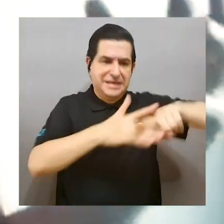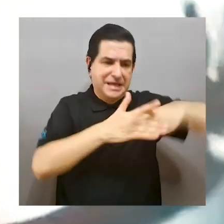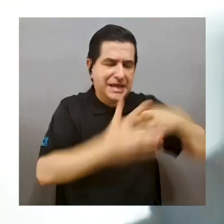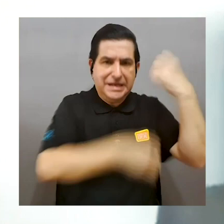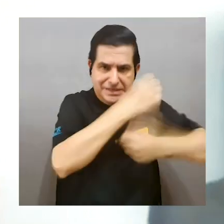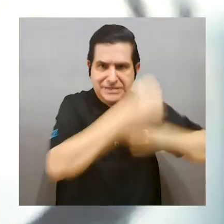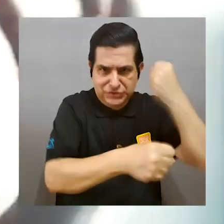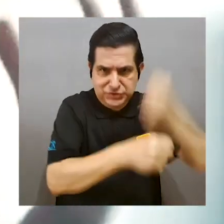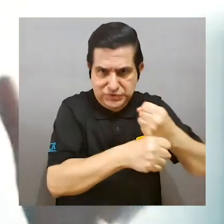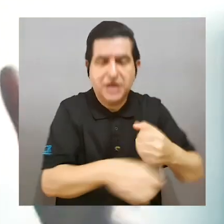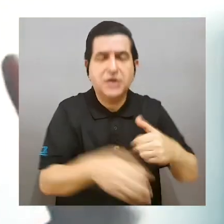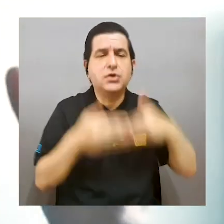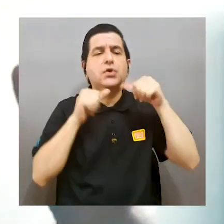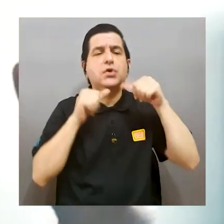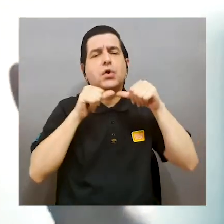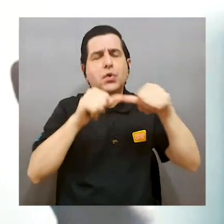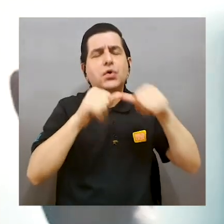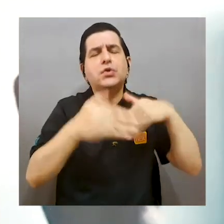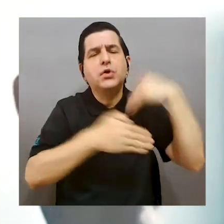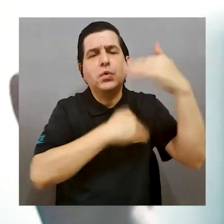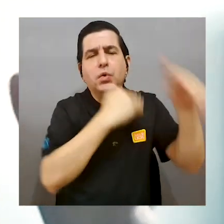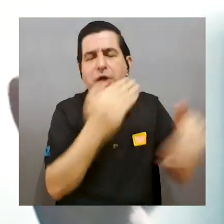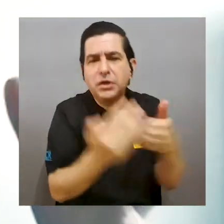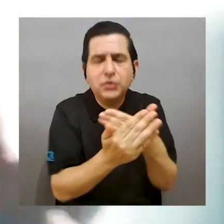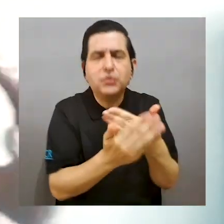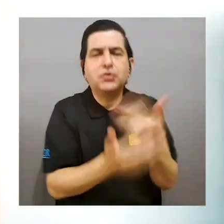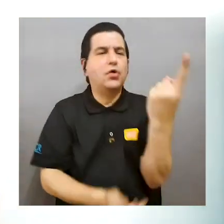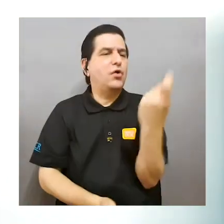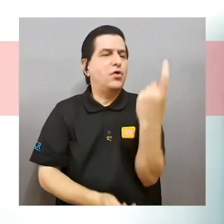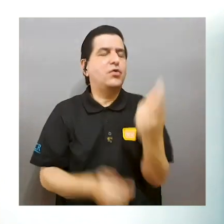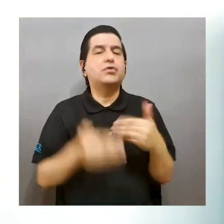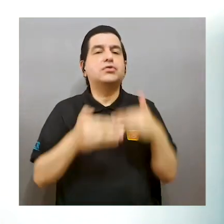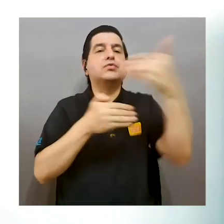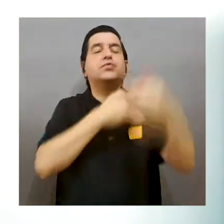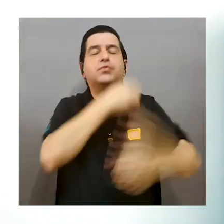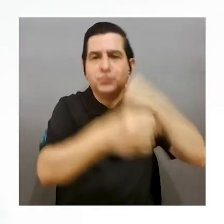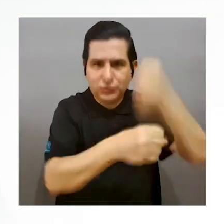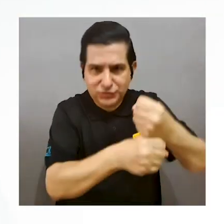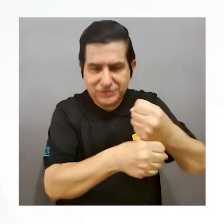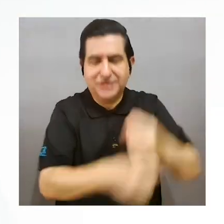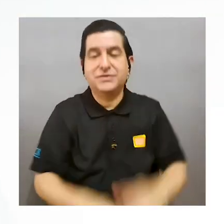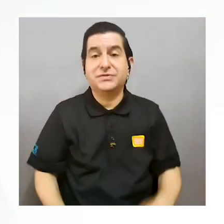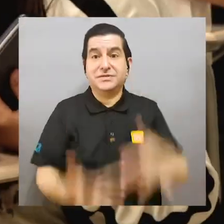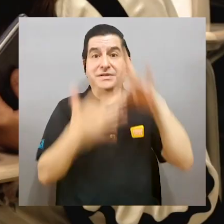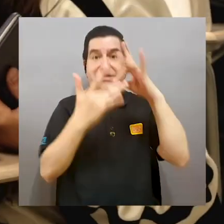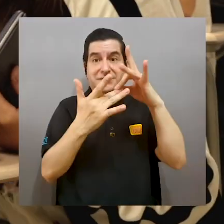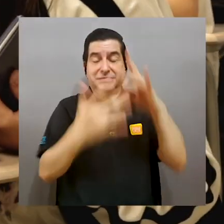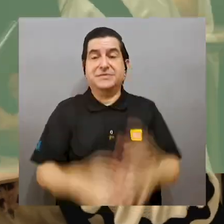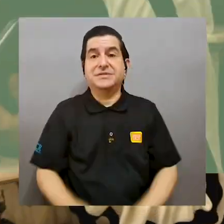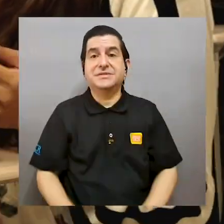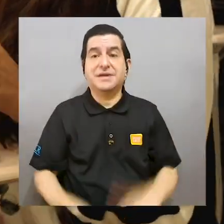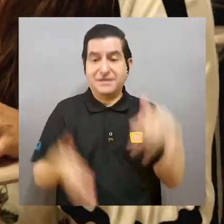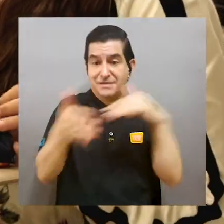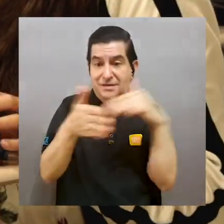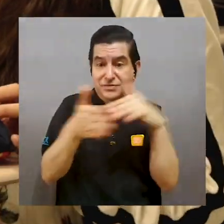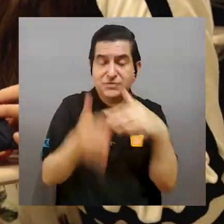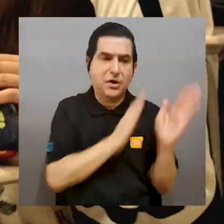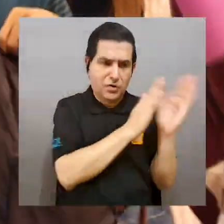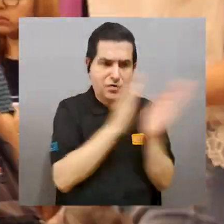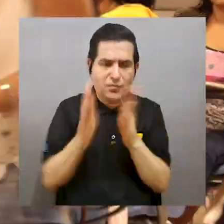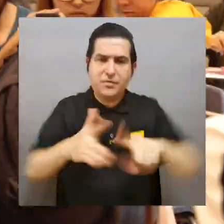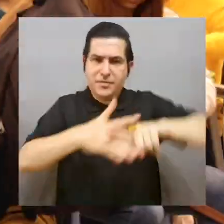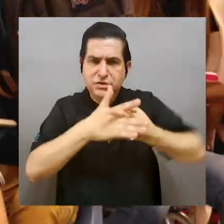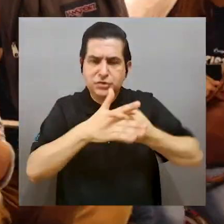ciclos iniciales, porque después van arrastrando todas las deficiencias hacia los ciclos posteriores. Y particularmente cuando estudiamos